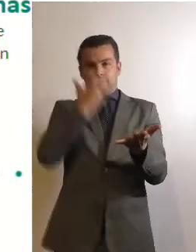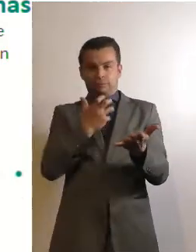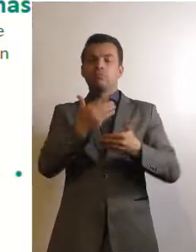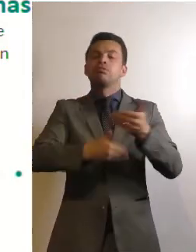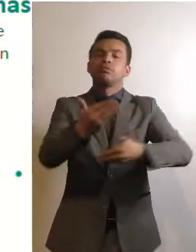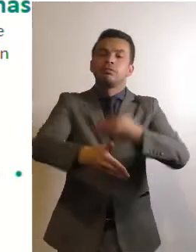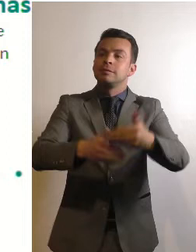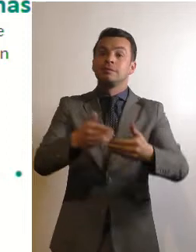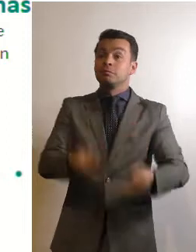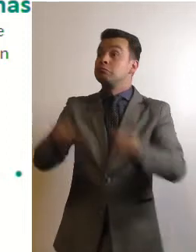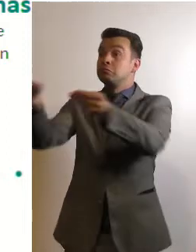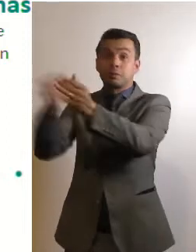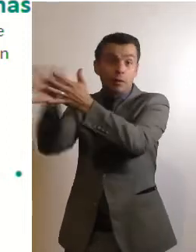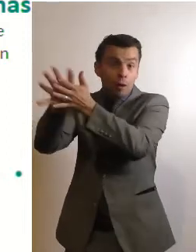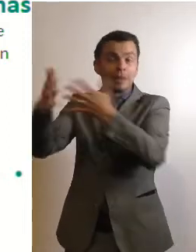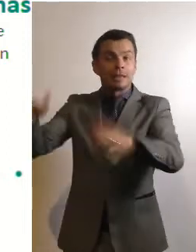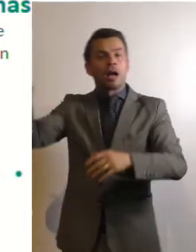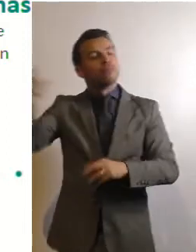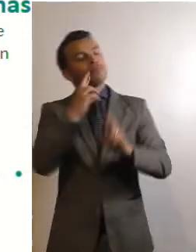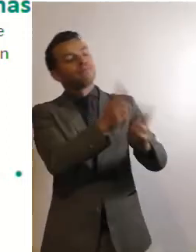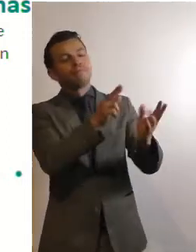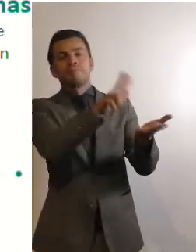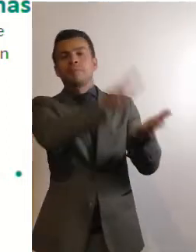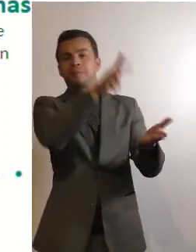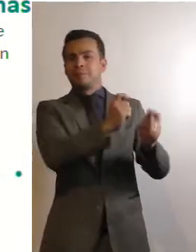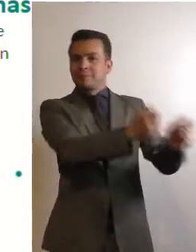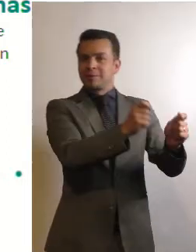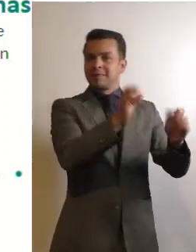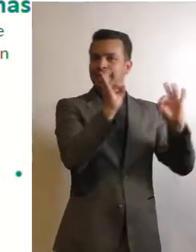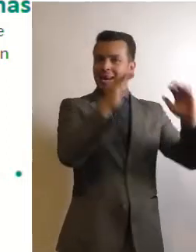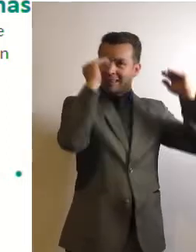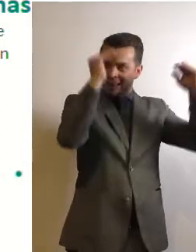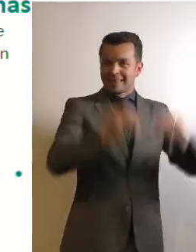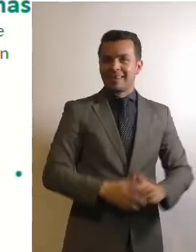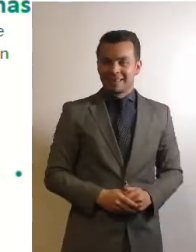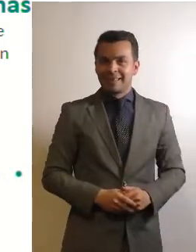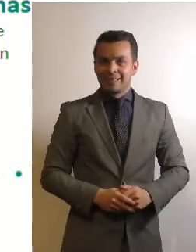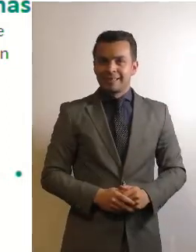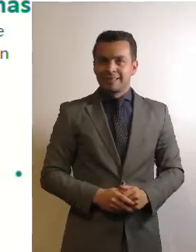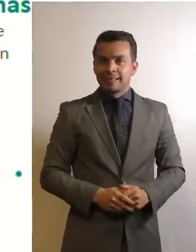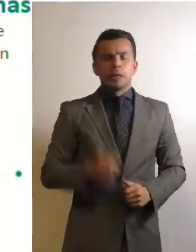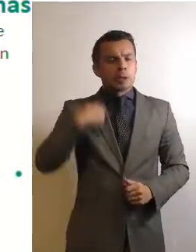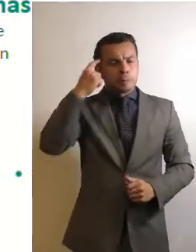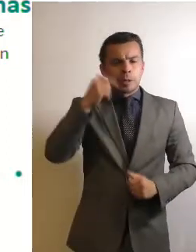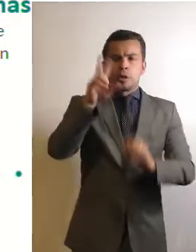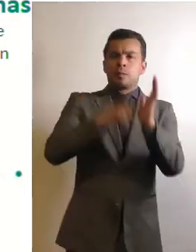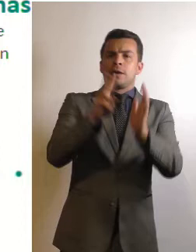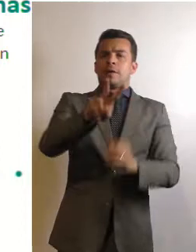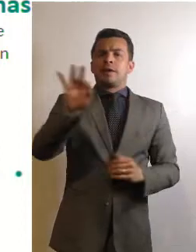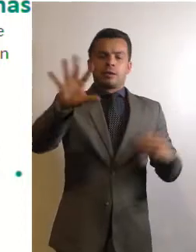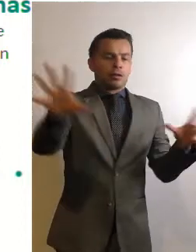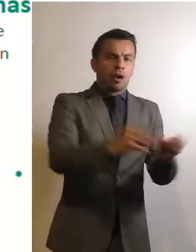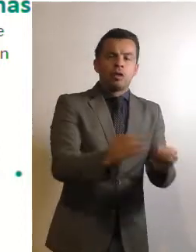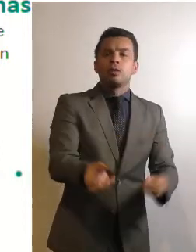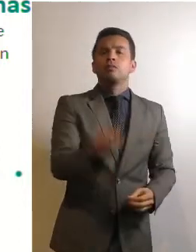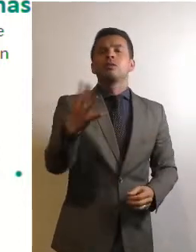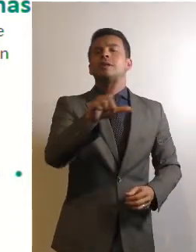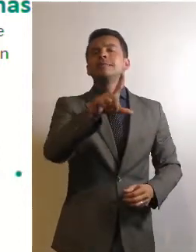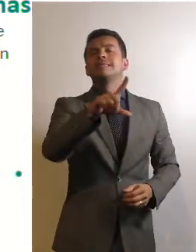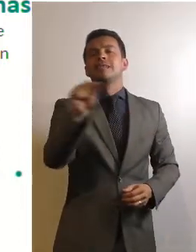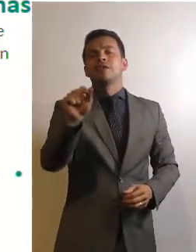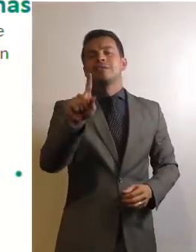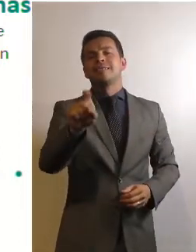el 2022 vamos a incrementar el porcentaje de programas acreditados en un 162% frente a lo que teníamos